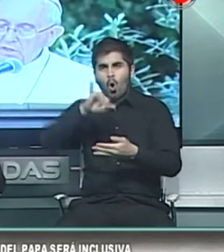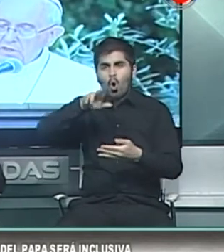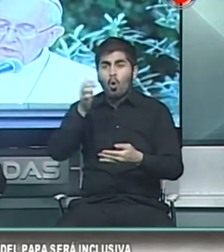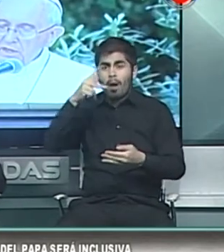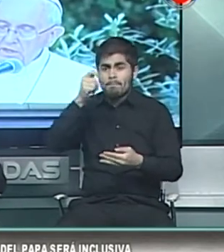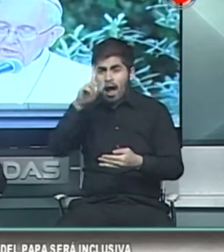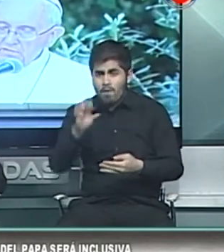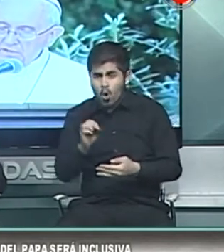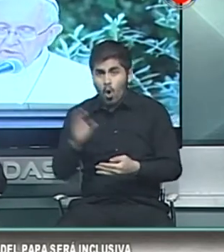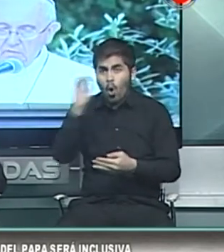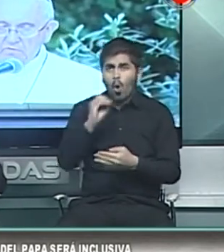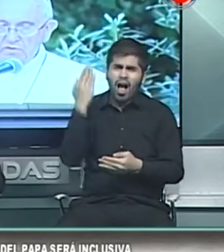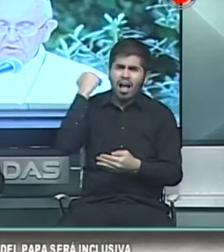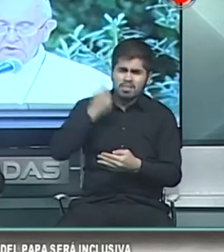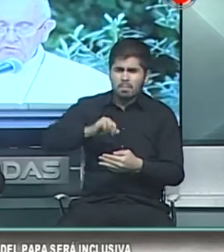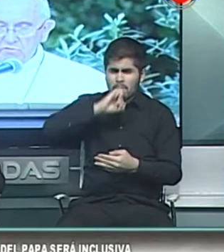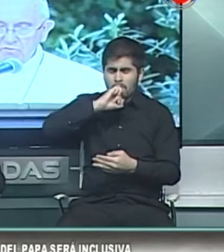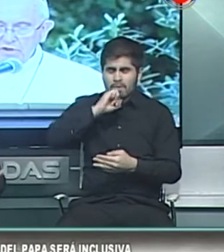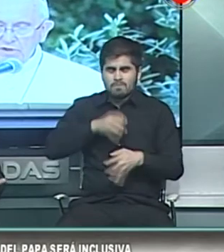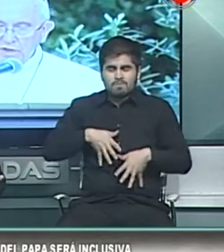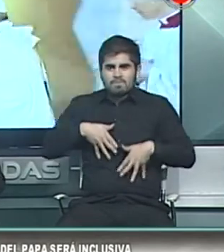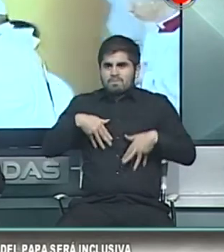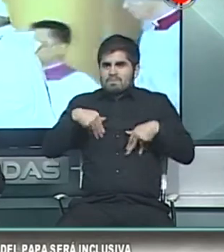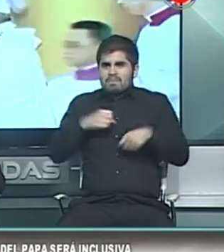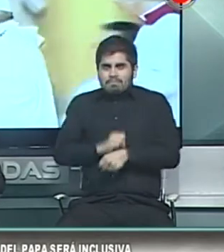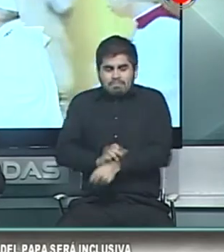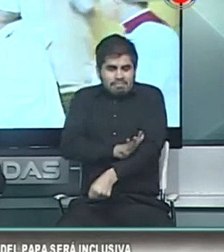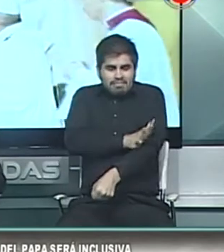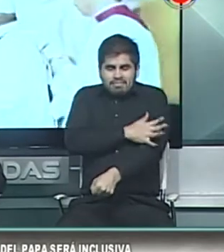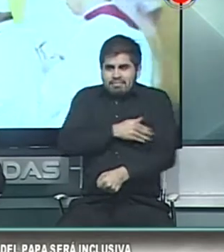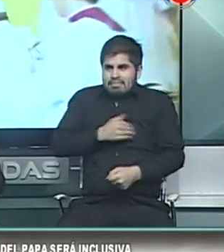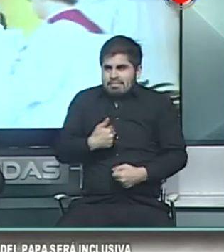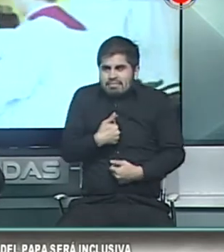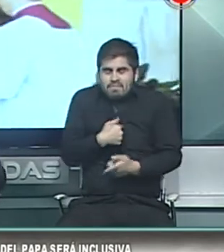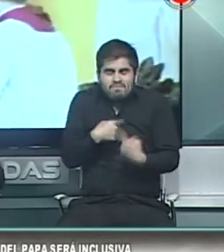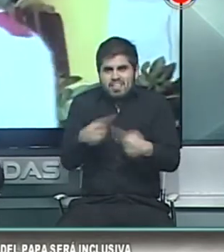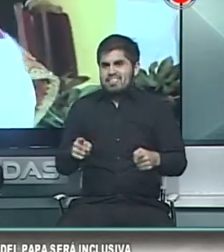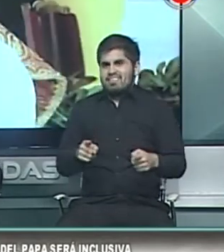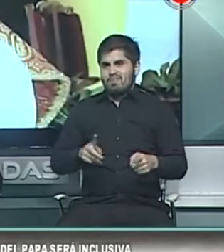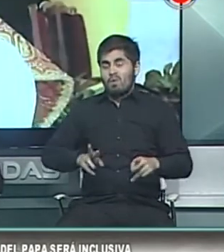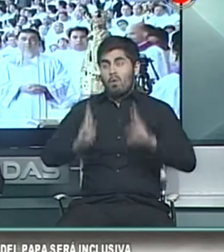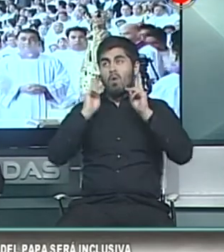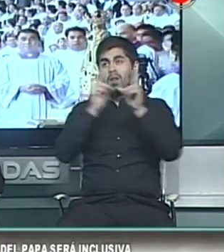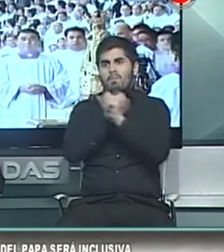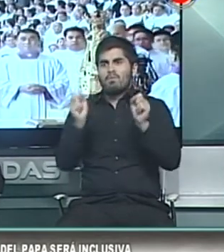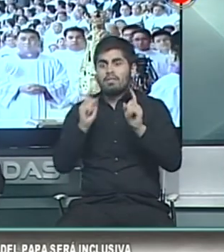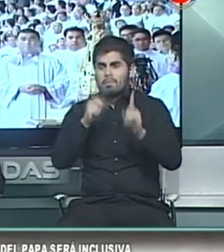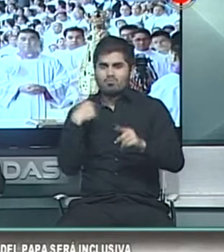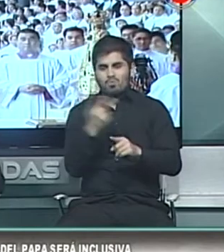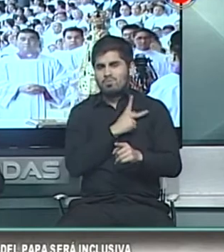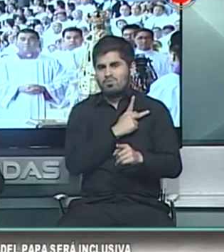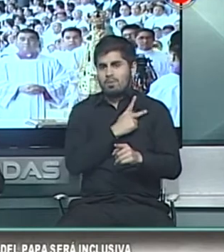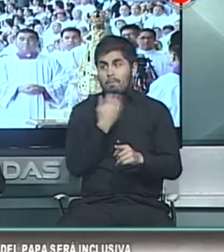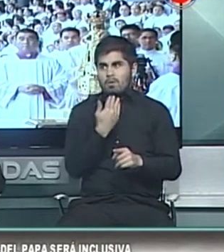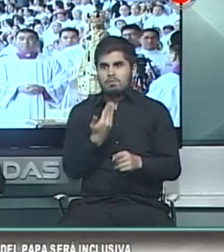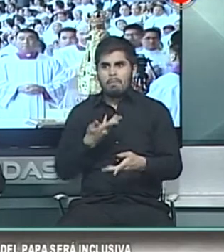de Benedicto XVI, nos emociona, hay una energía diferente, se siente diferente, entonces ojalá que eso también pueda. Pero hay mucha demanda,